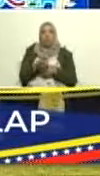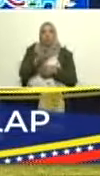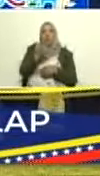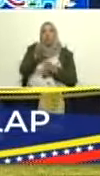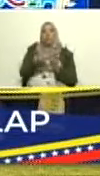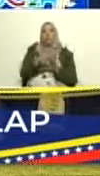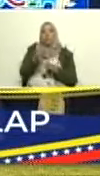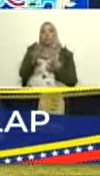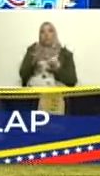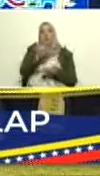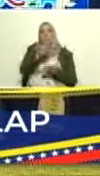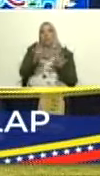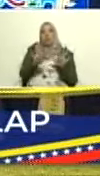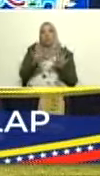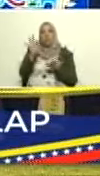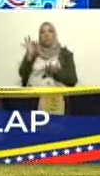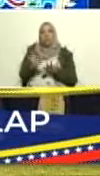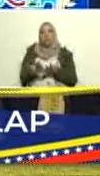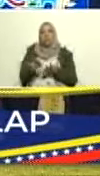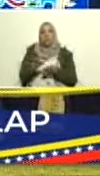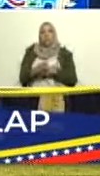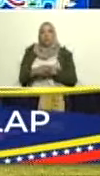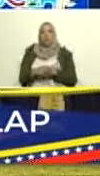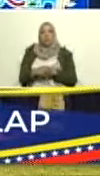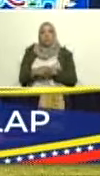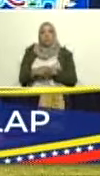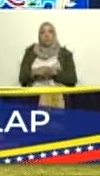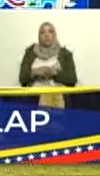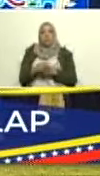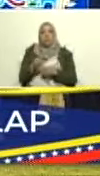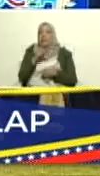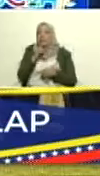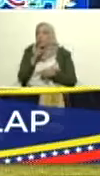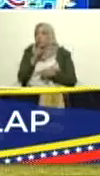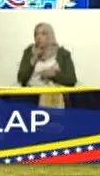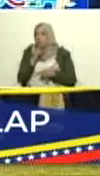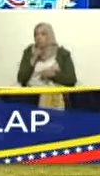2019, 29% alto todavía, pariendo.